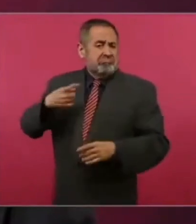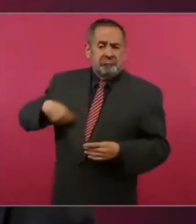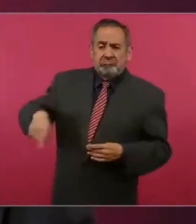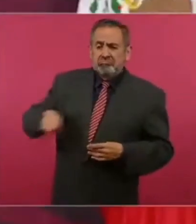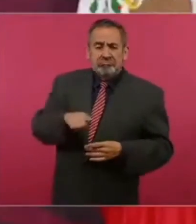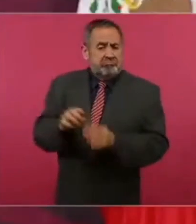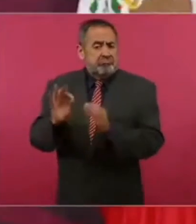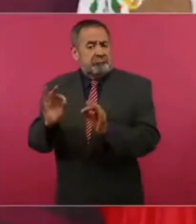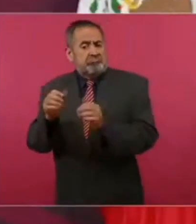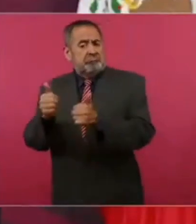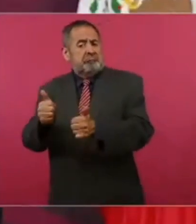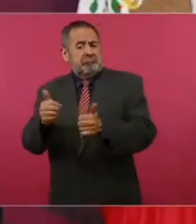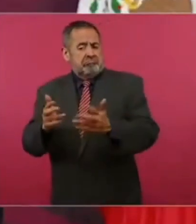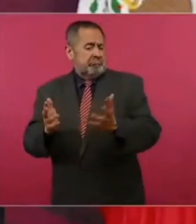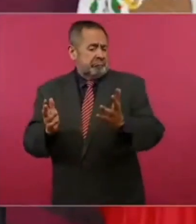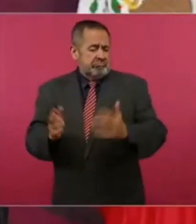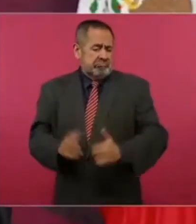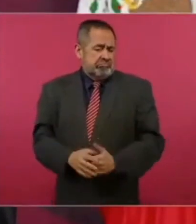Entonces,